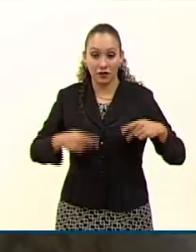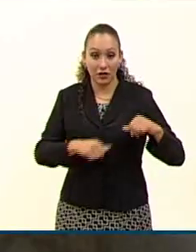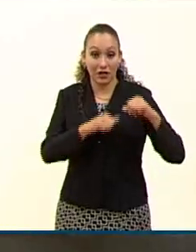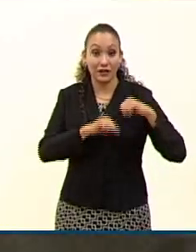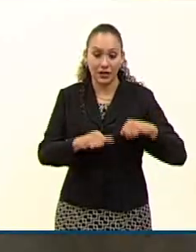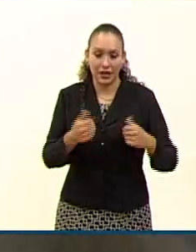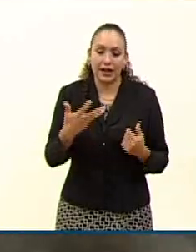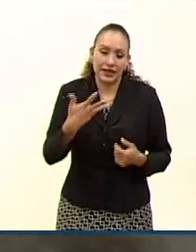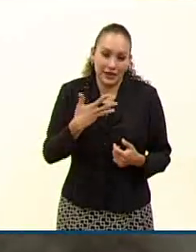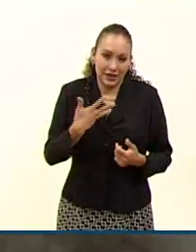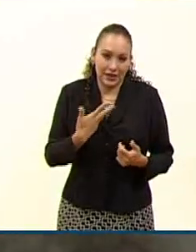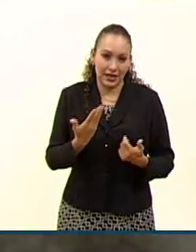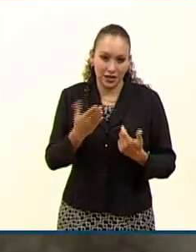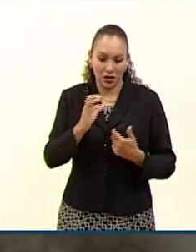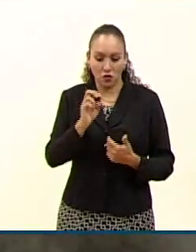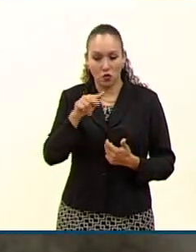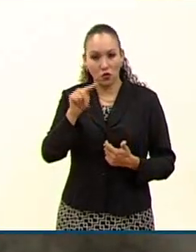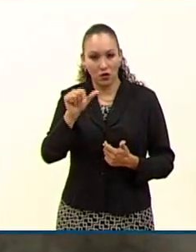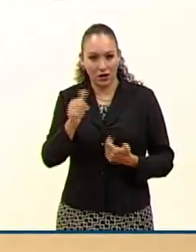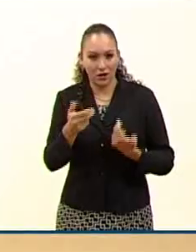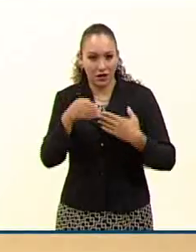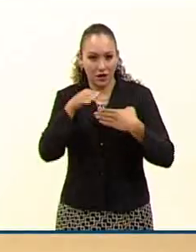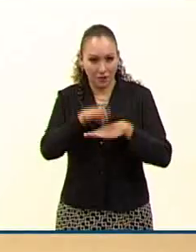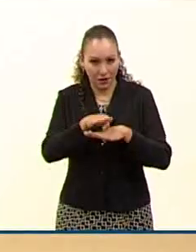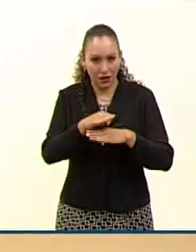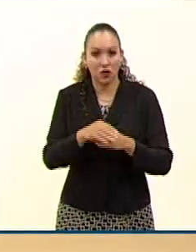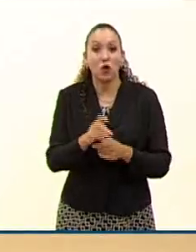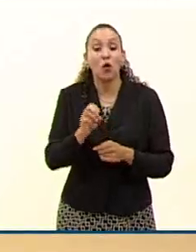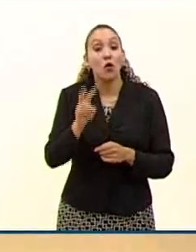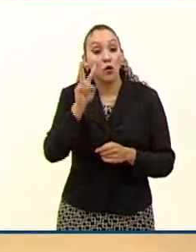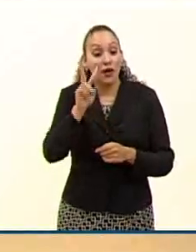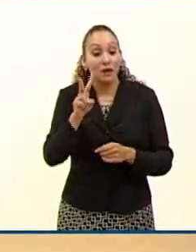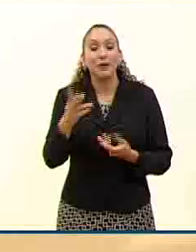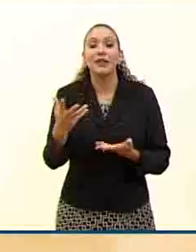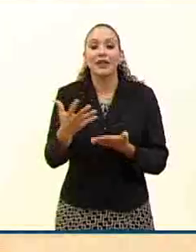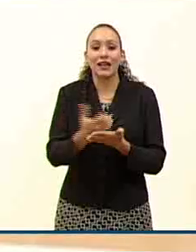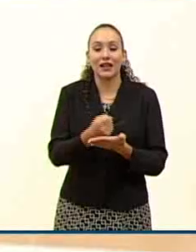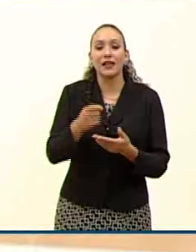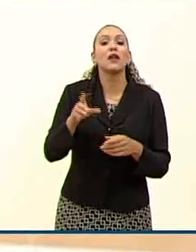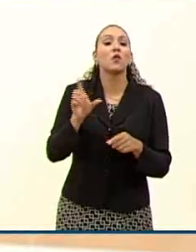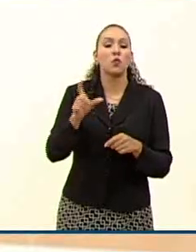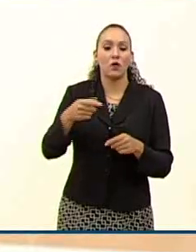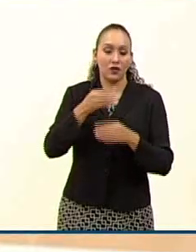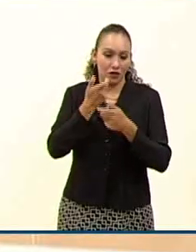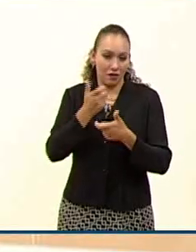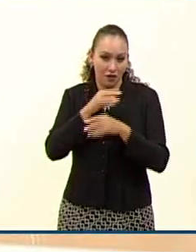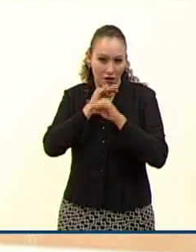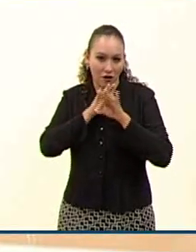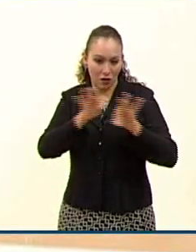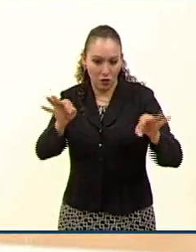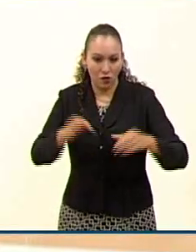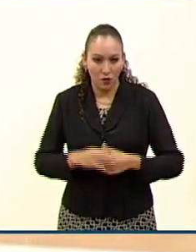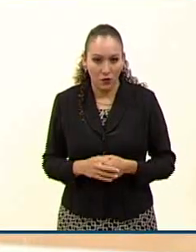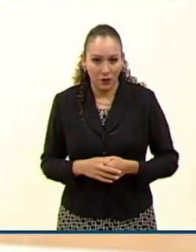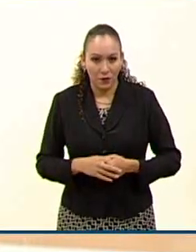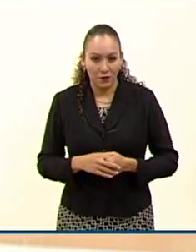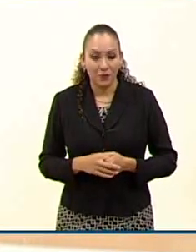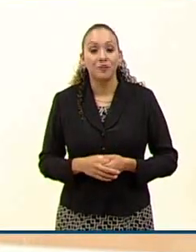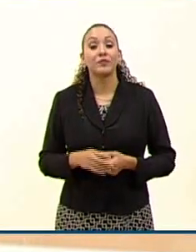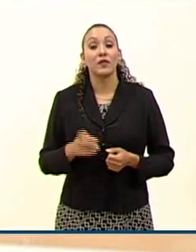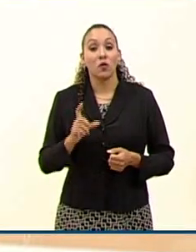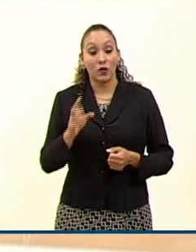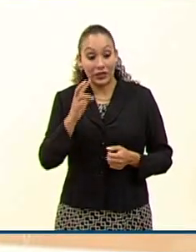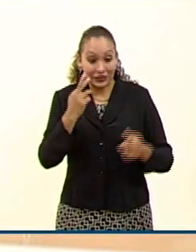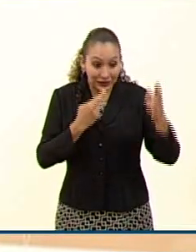cuentas cuyo ejercicio sea irrenunciable y de naturaleza pública asignada por el Estado. Las afectaciones que tales actos